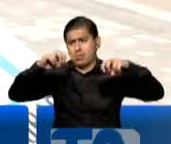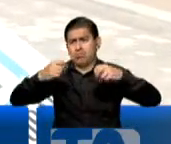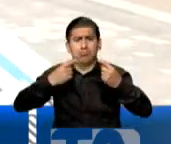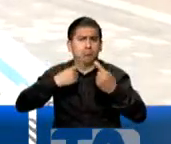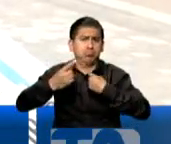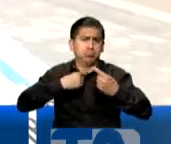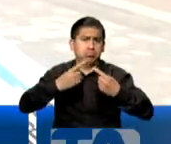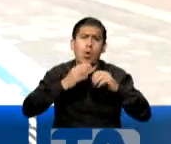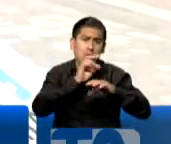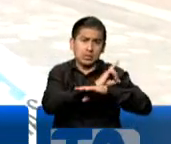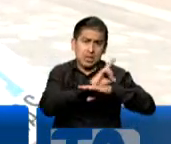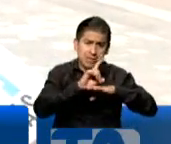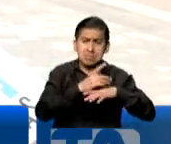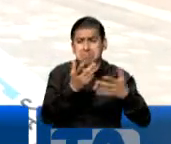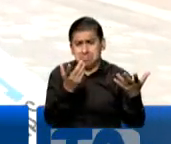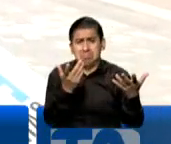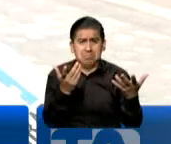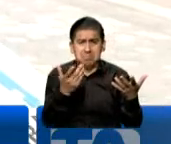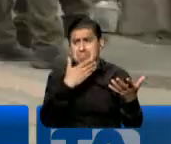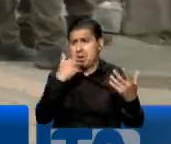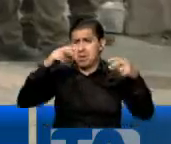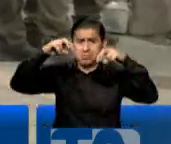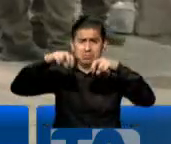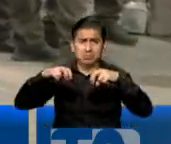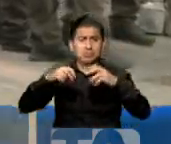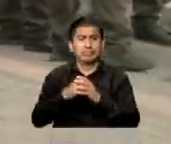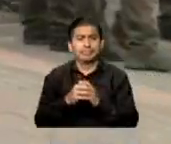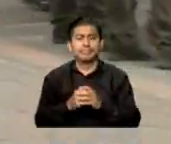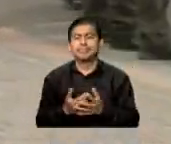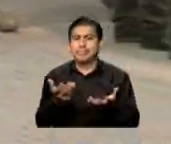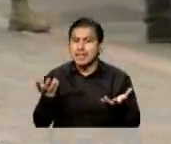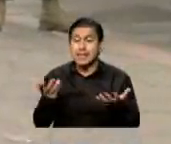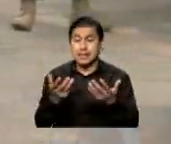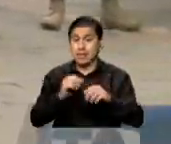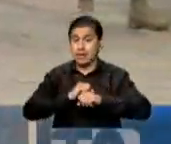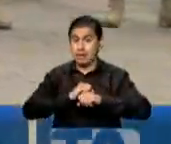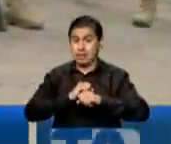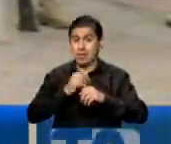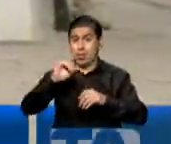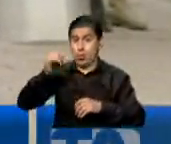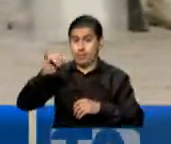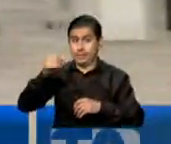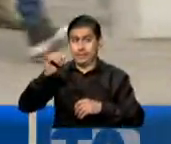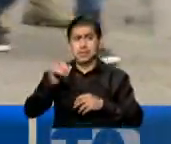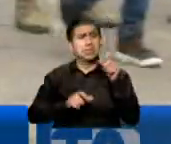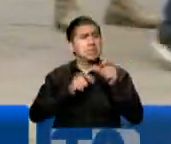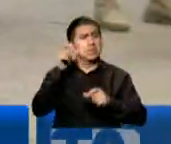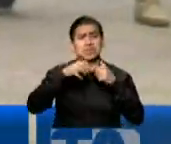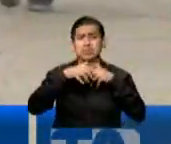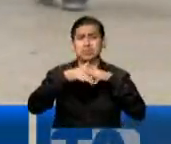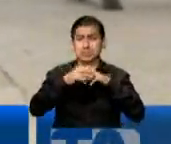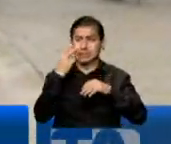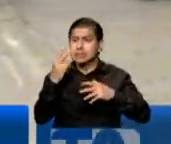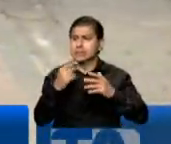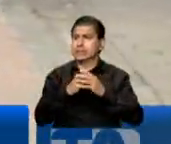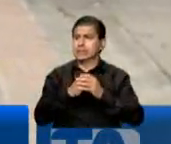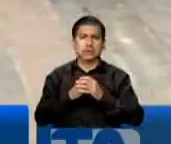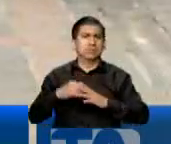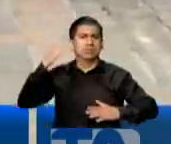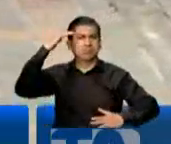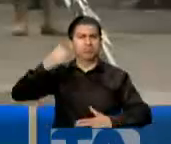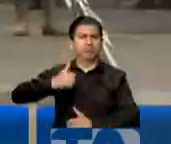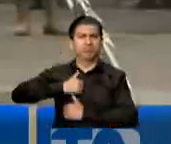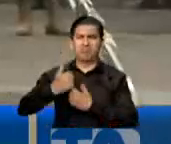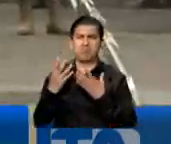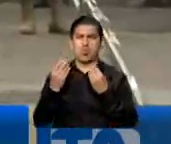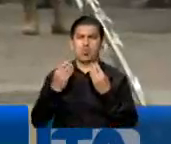o directivos, que sería lo más dable. Por esa razón es que este jueves los ciudadanos se toparon con un fuerte despliegue policial